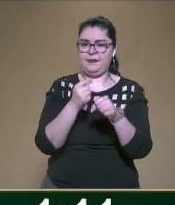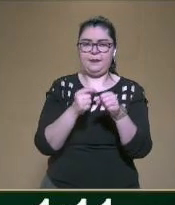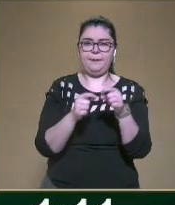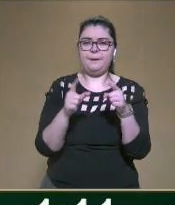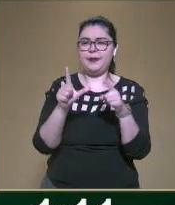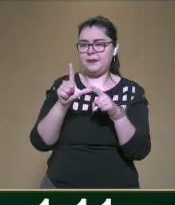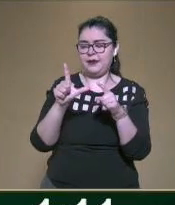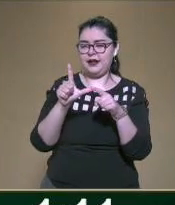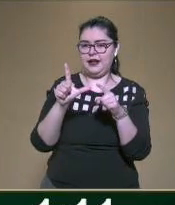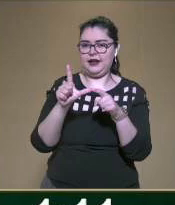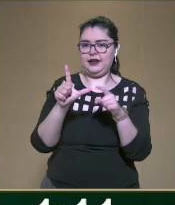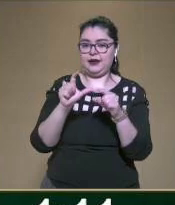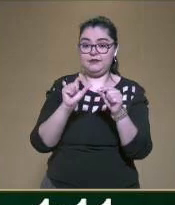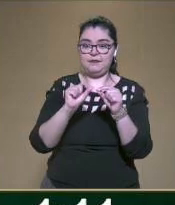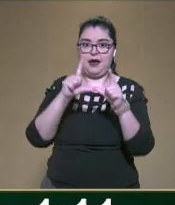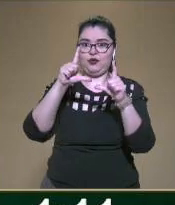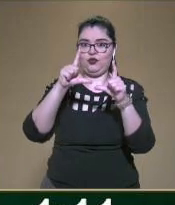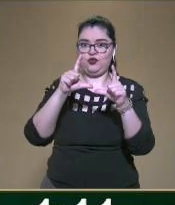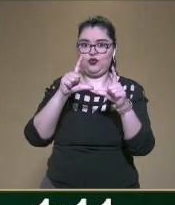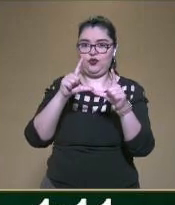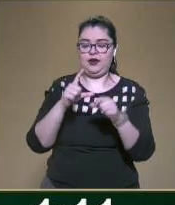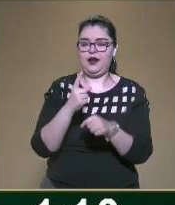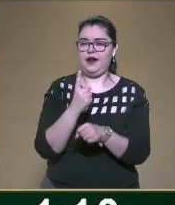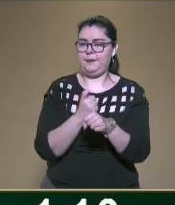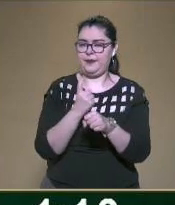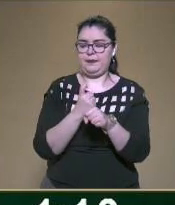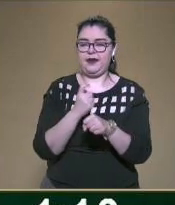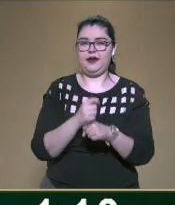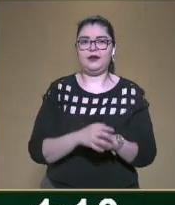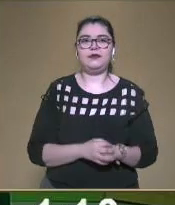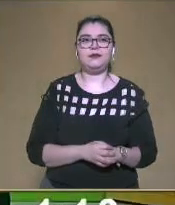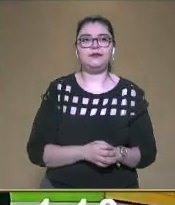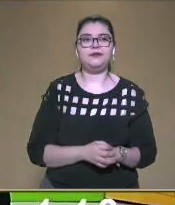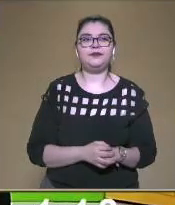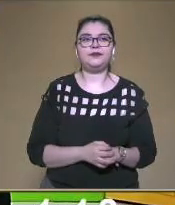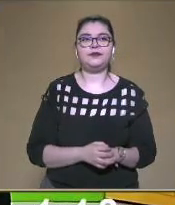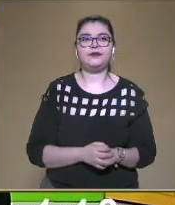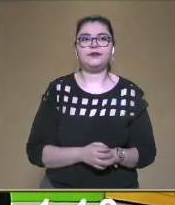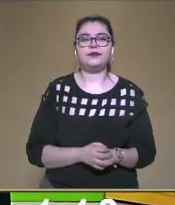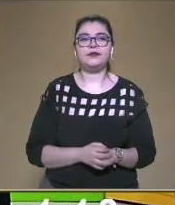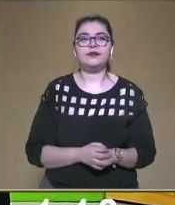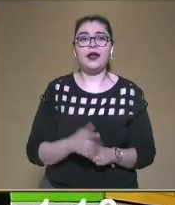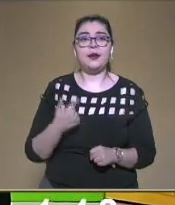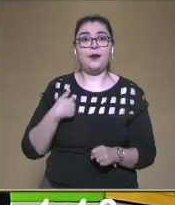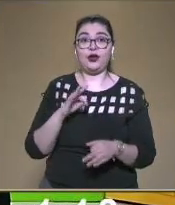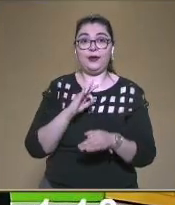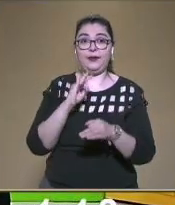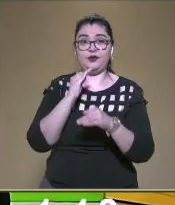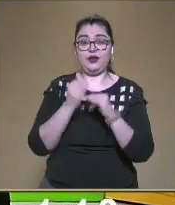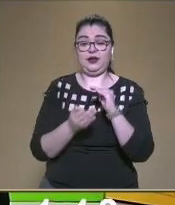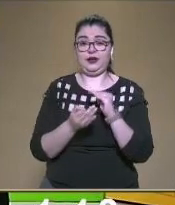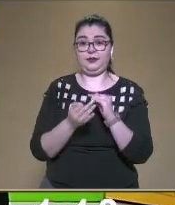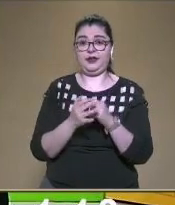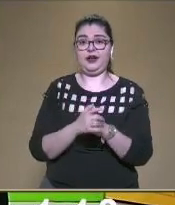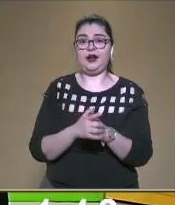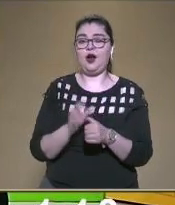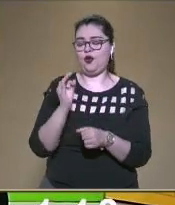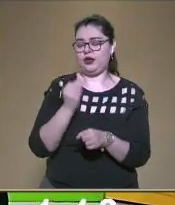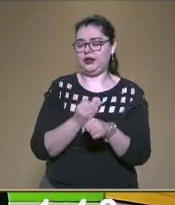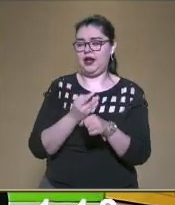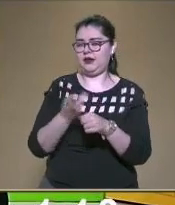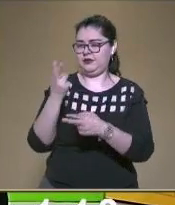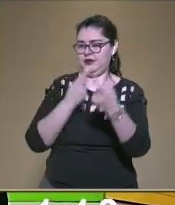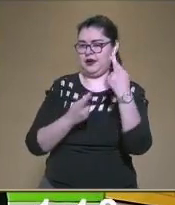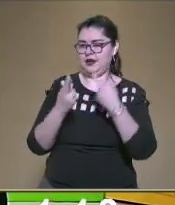Nervo, su apellido. Aquí está. Y vamos a una pausa y continuamos con Escuela TV. ¿En qué